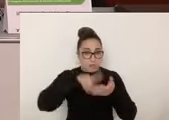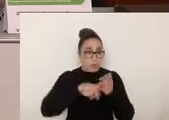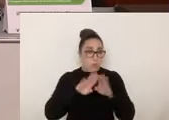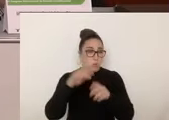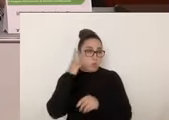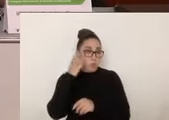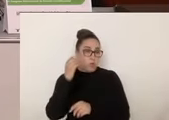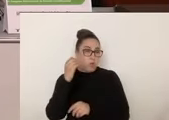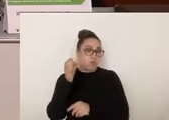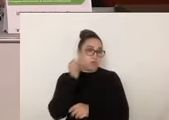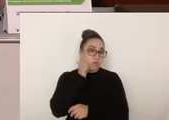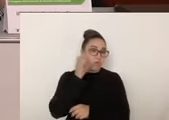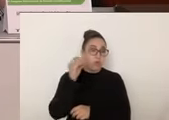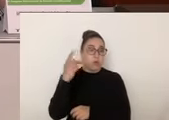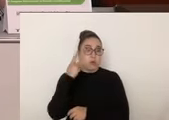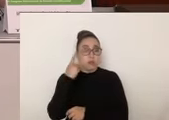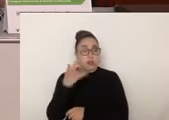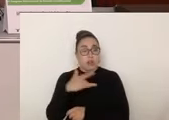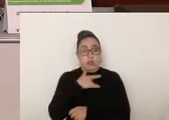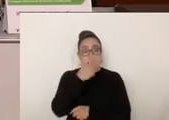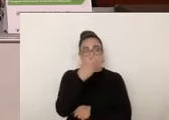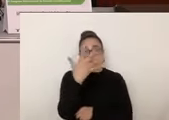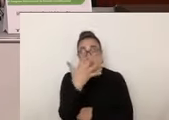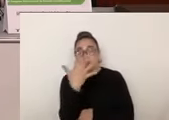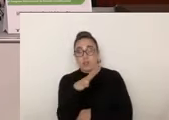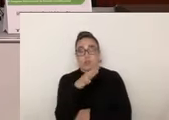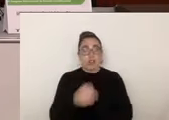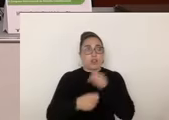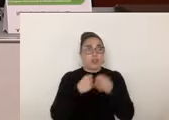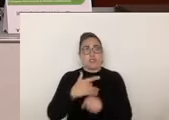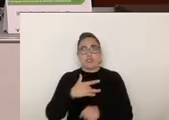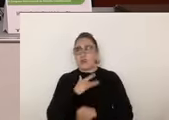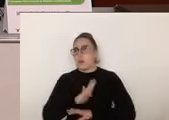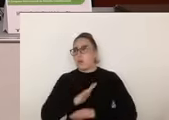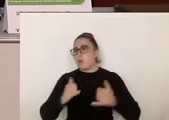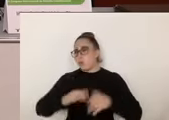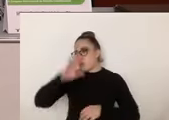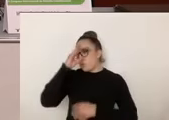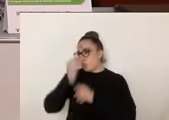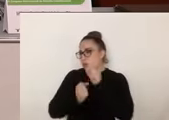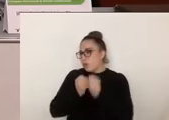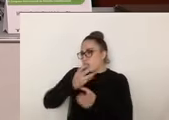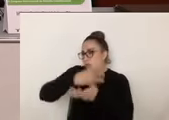demasiado tiempo. Eso hay que saberlo. Y